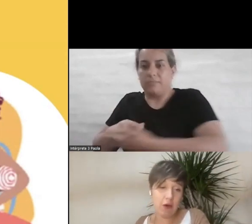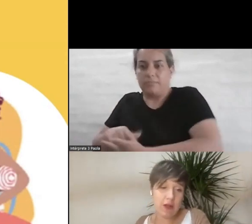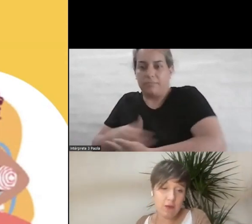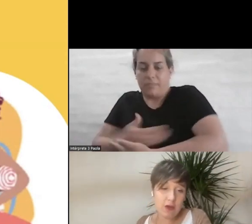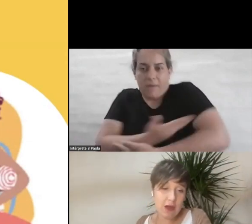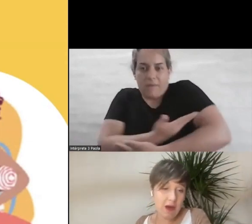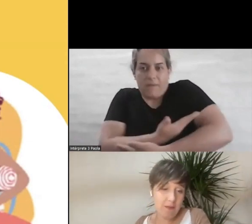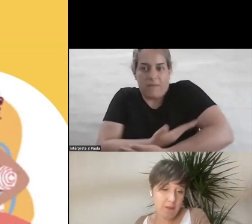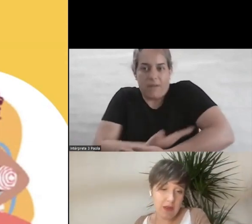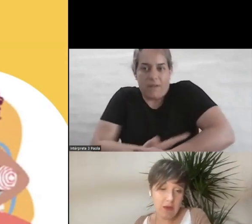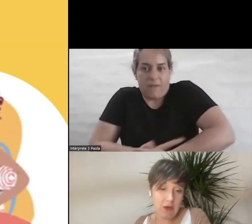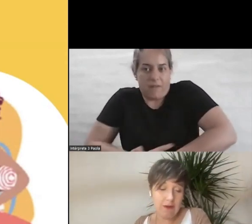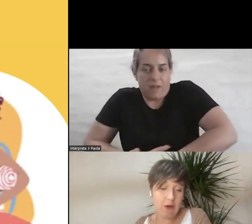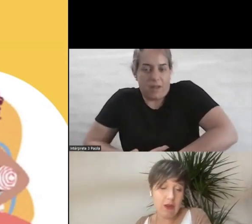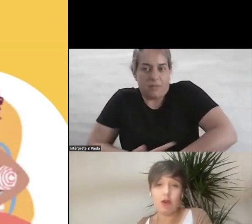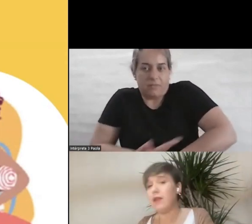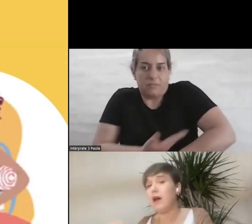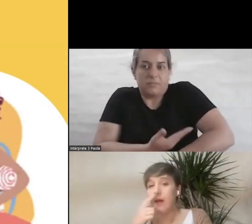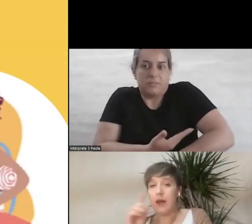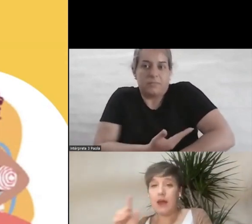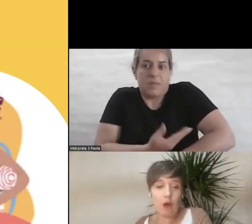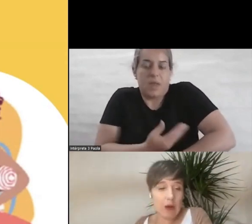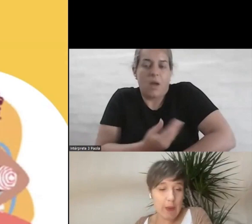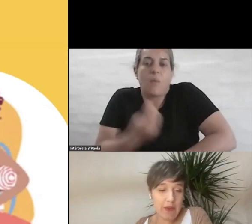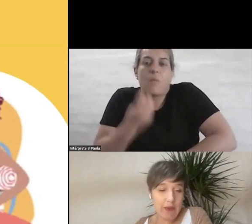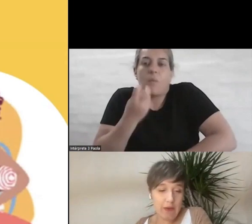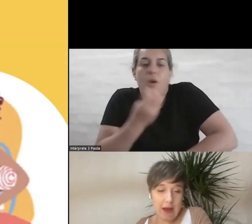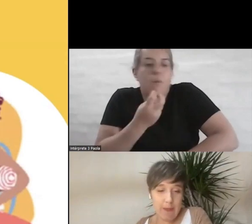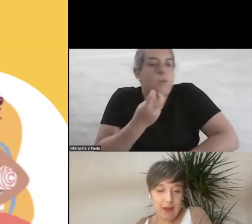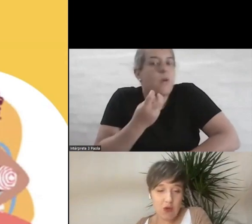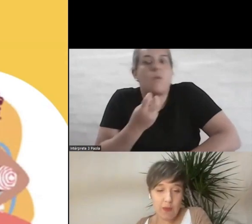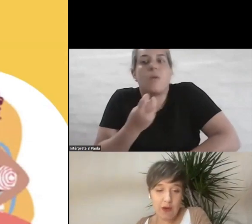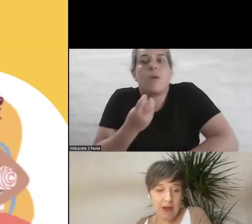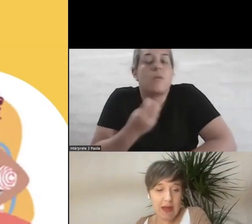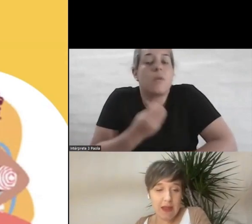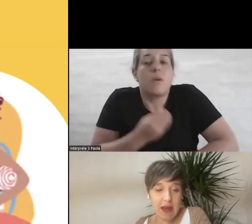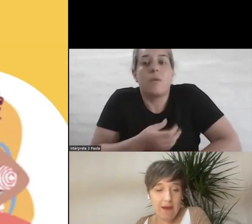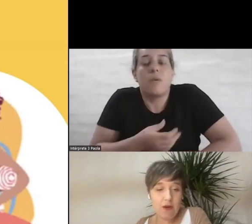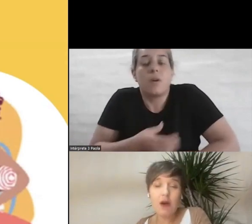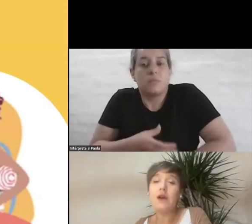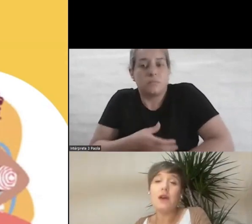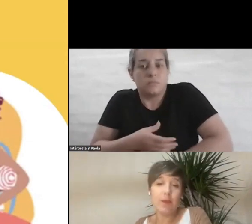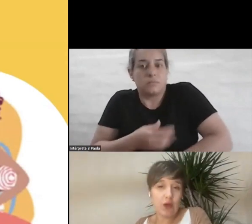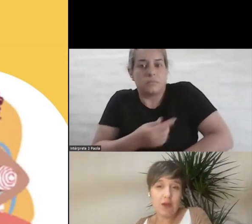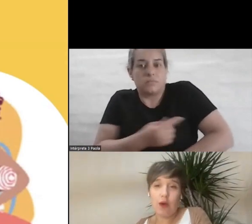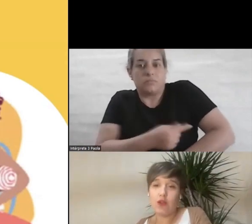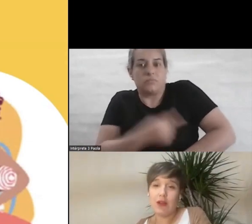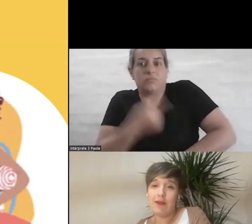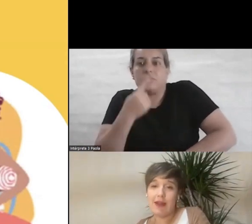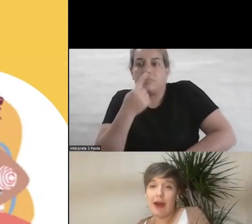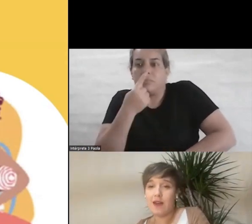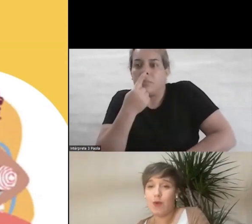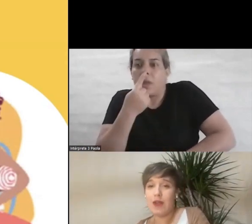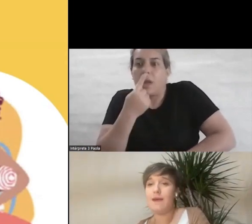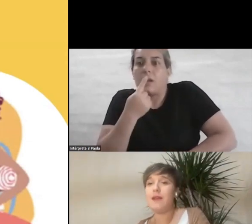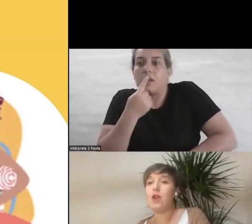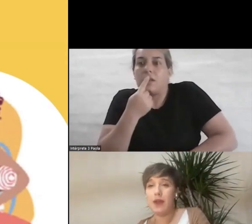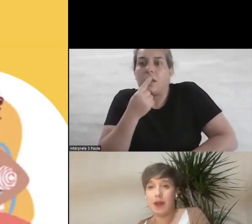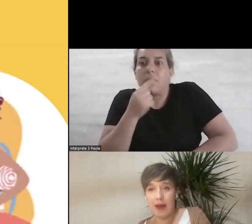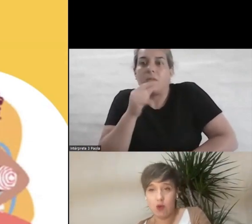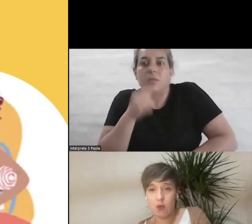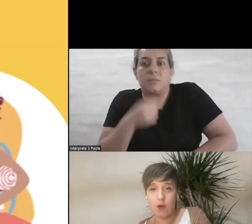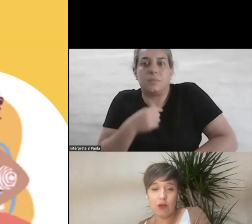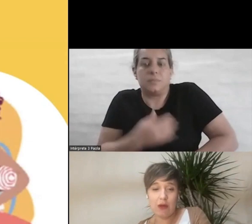ese reflejo de búsqueda, potenciando ese reflejo de búsqueda con el pezón en la parte superior de nariz y labio, pues cuando el bebé se agarra